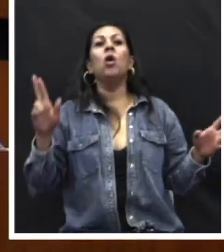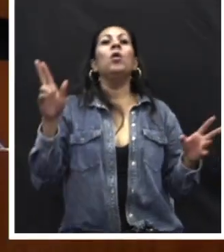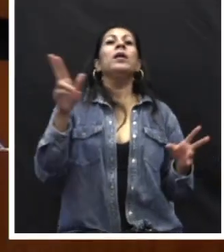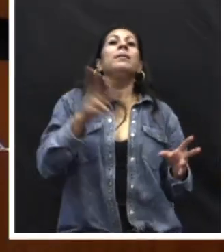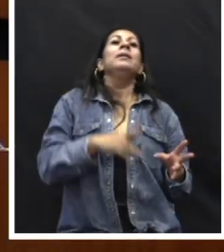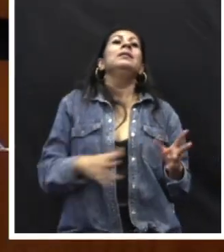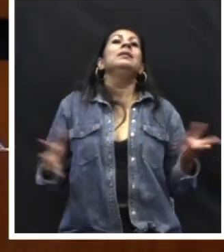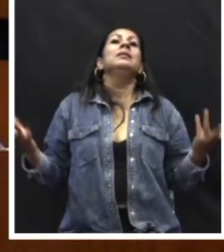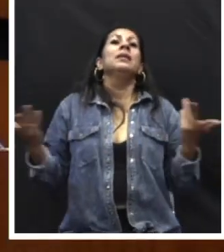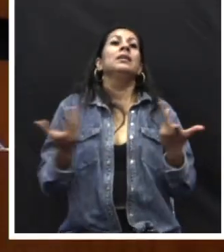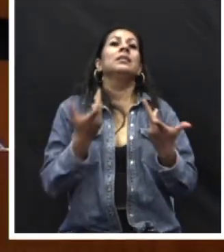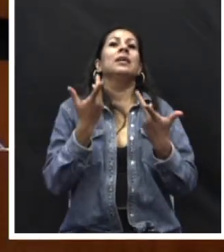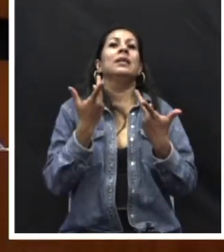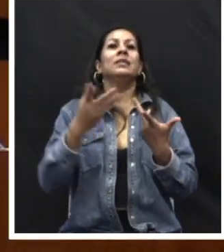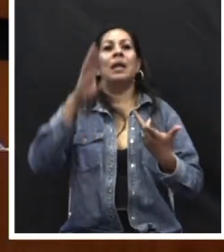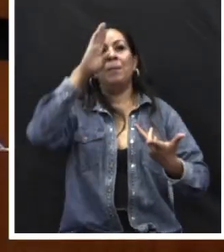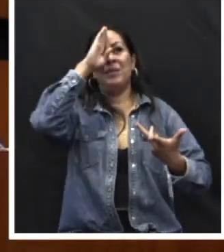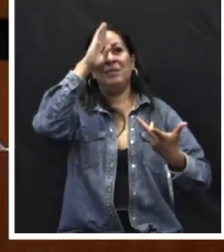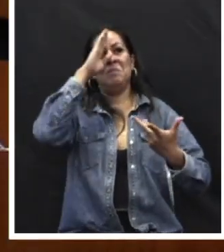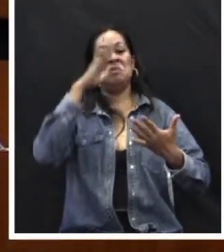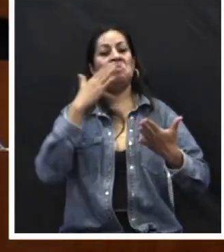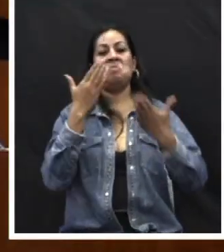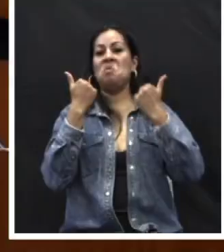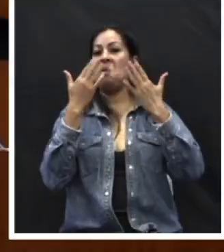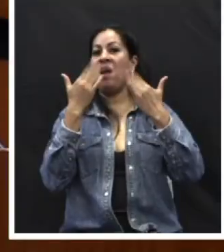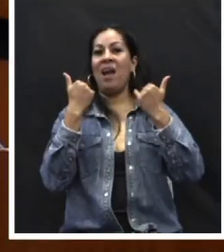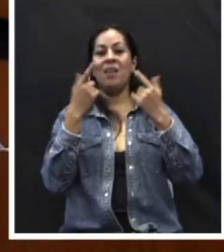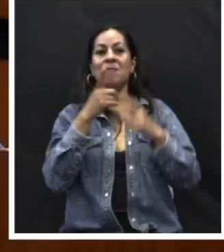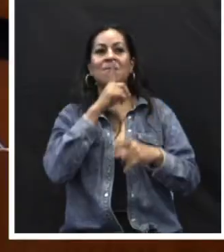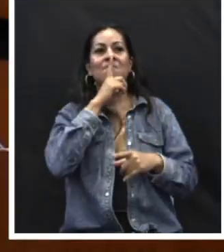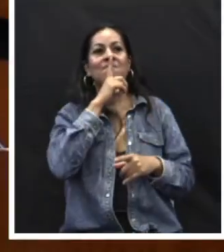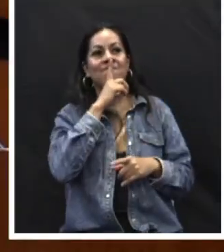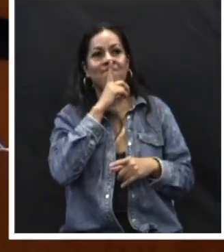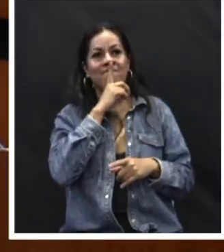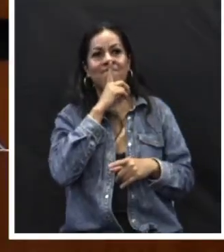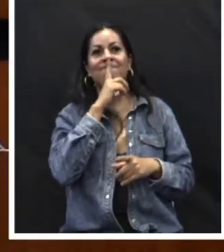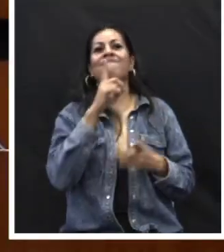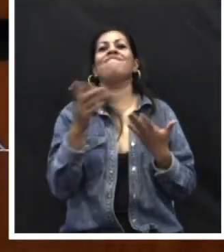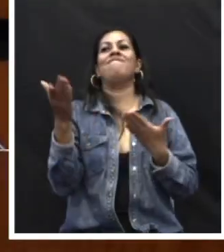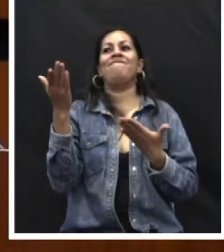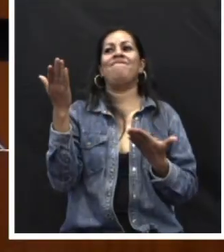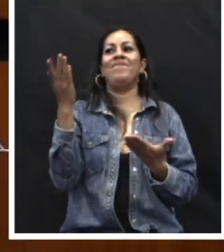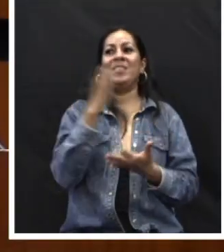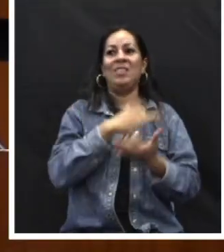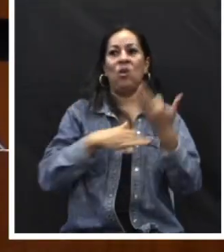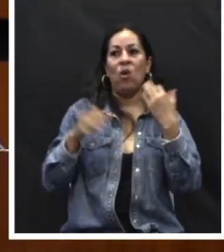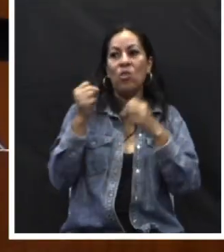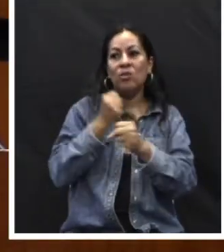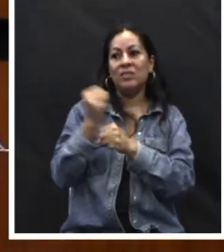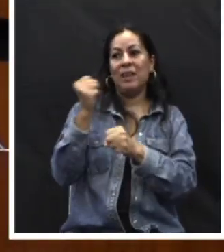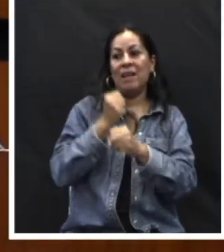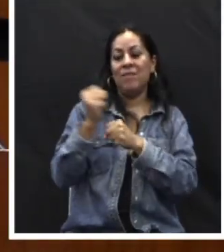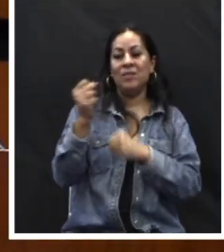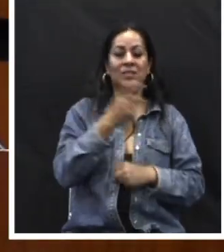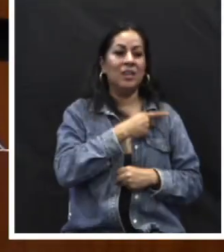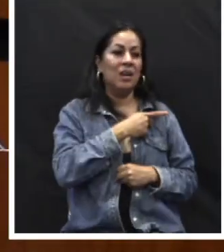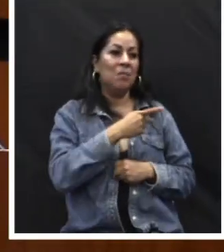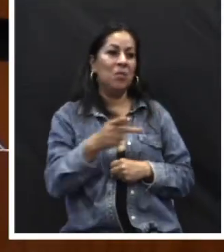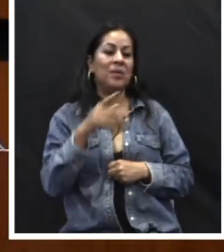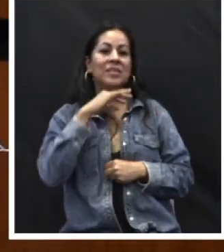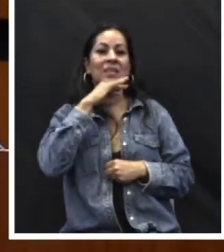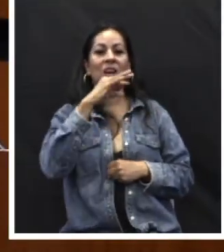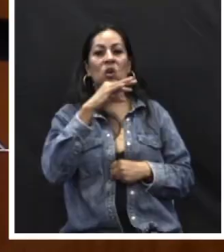universidad se ha vuelto una tumba del pensamiento, donde reina el silencio cómplice frente a la violencia, la pobreza y